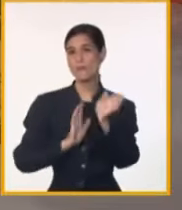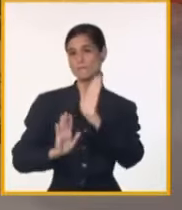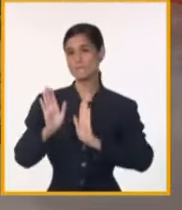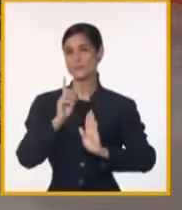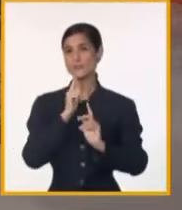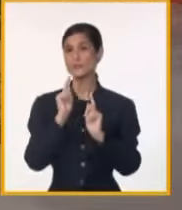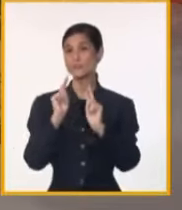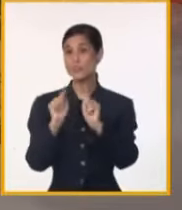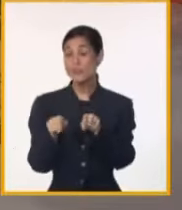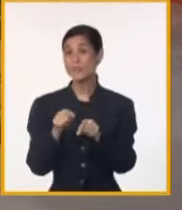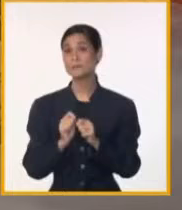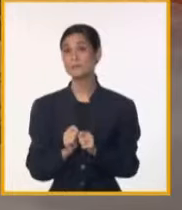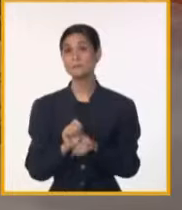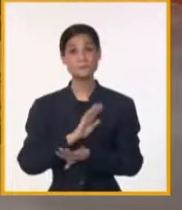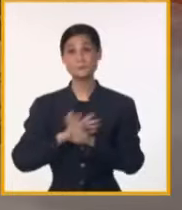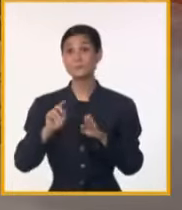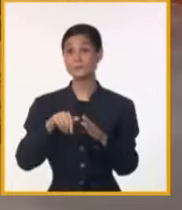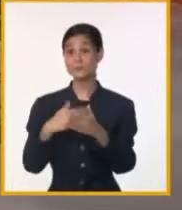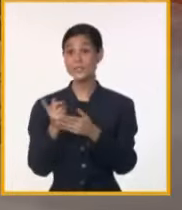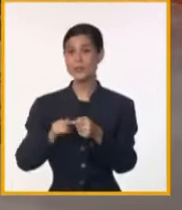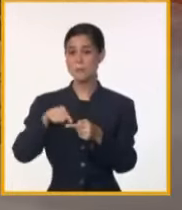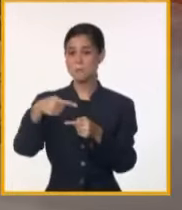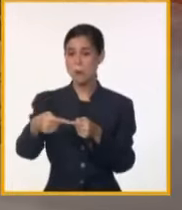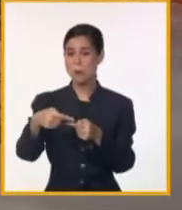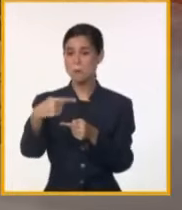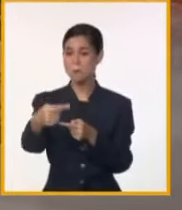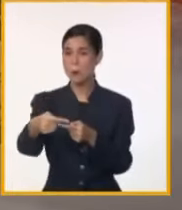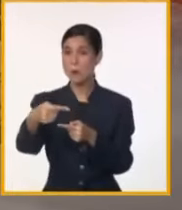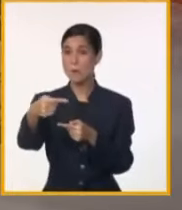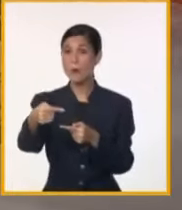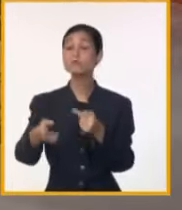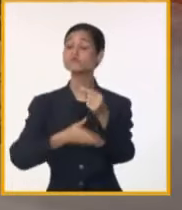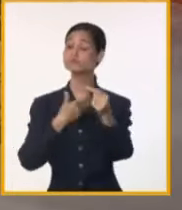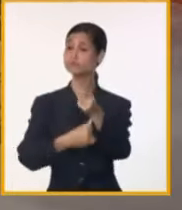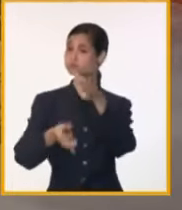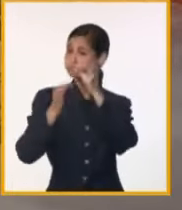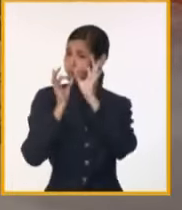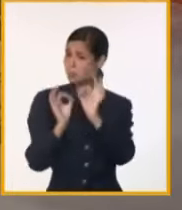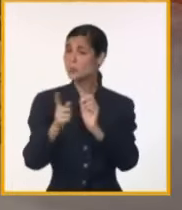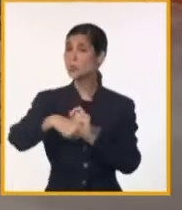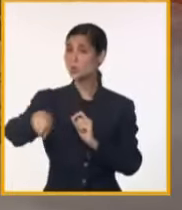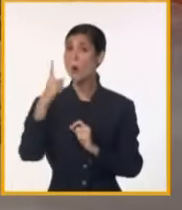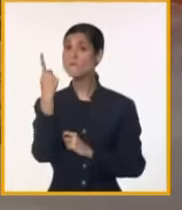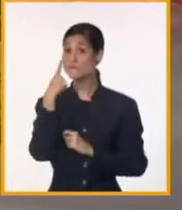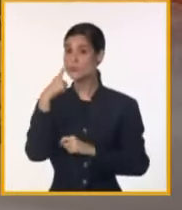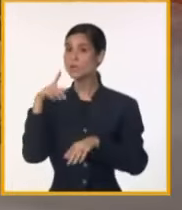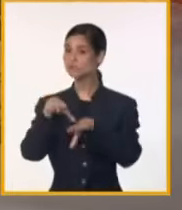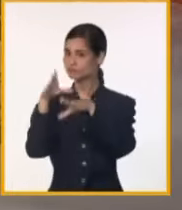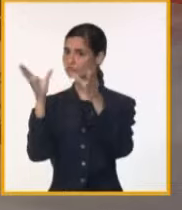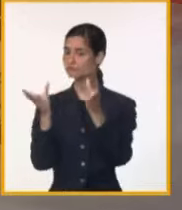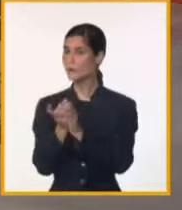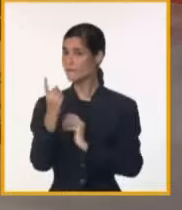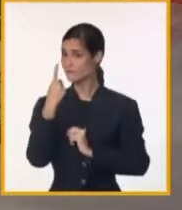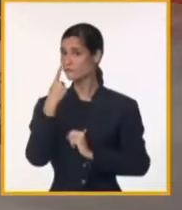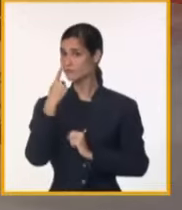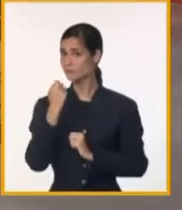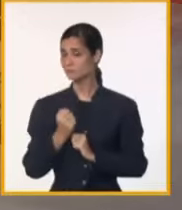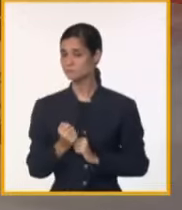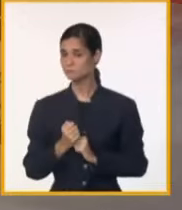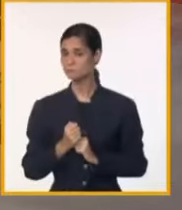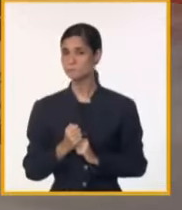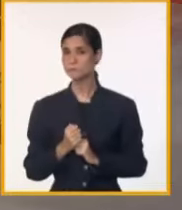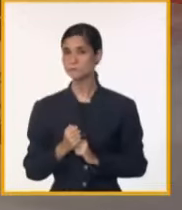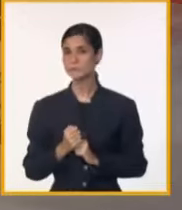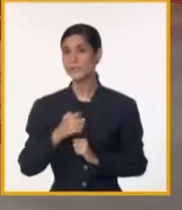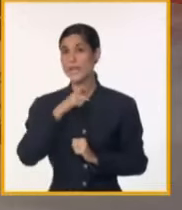está ocurriendo todos los días a la luz pública y y a los ojos de todo de todo el planeta no bueno si hablar de las